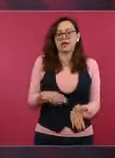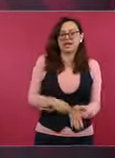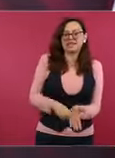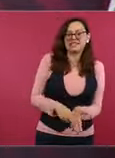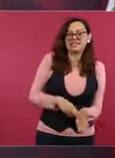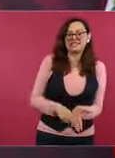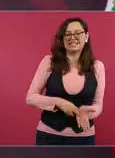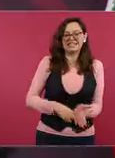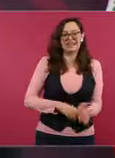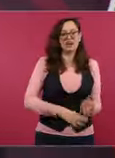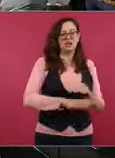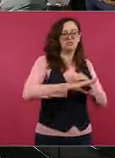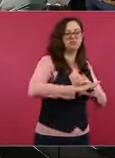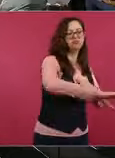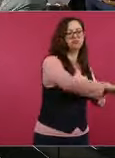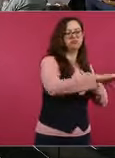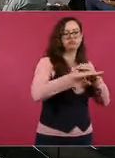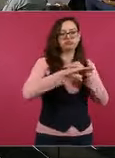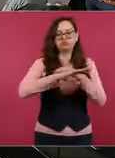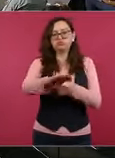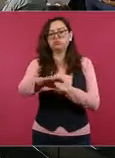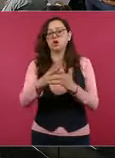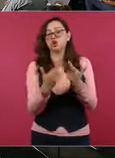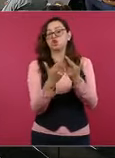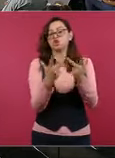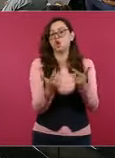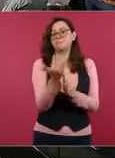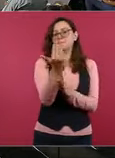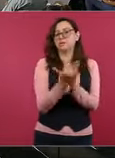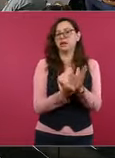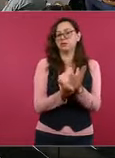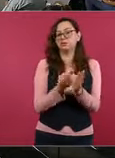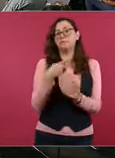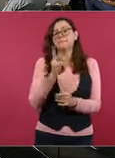asfaltando y tapando baches, porque no se puede